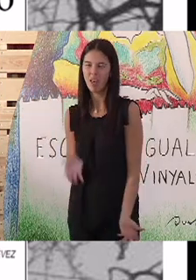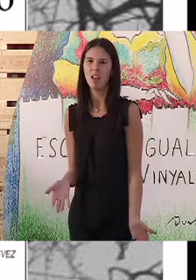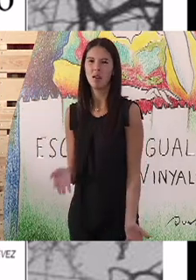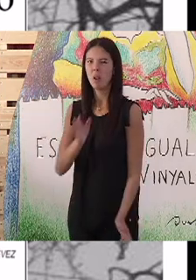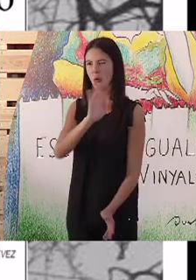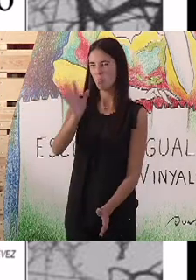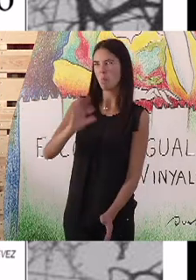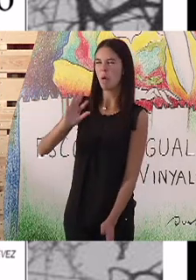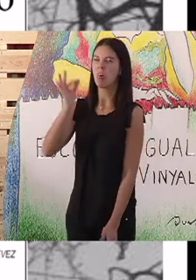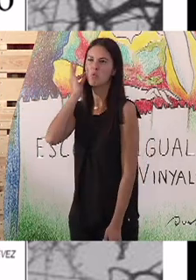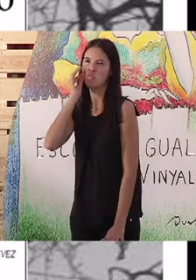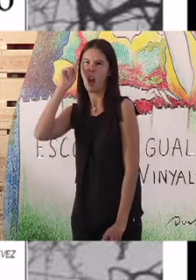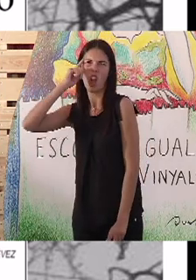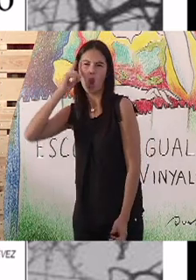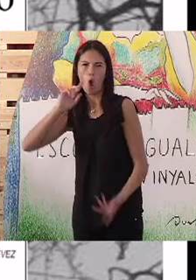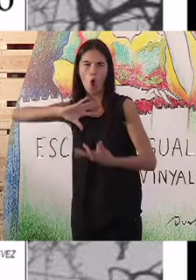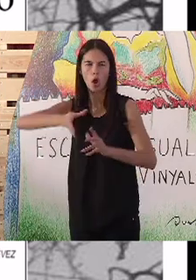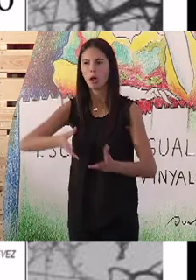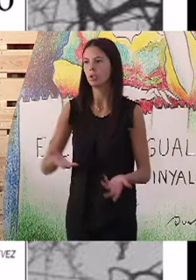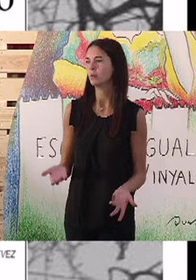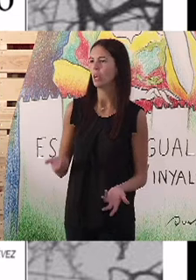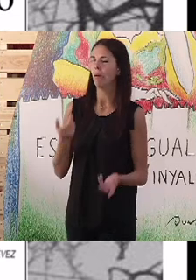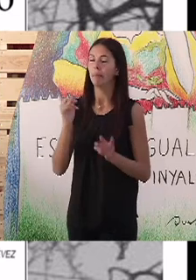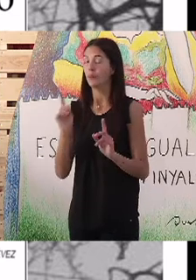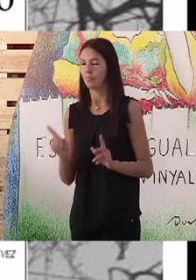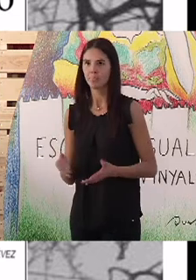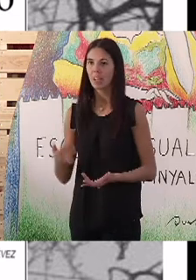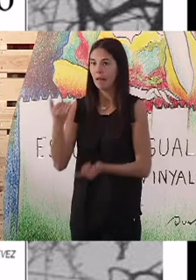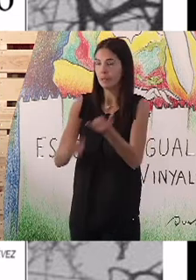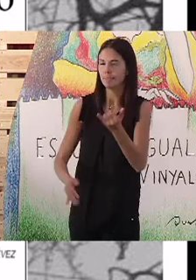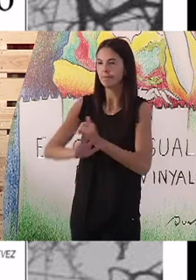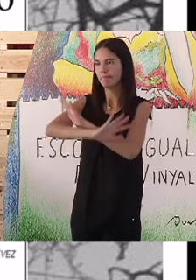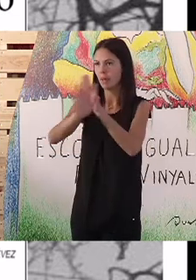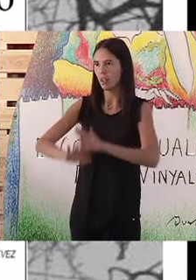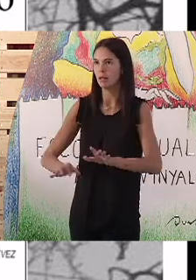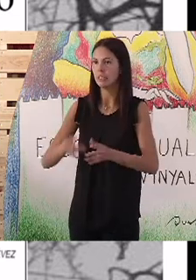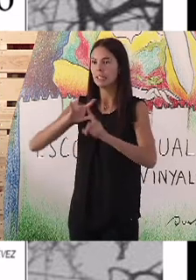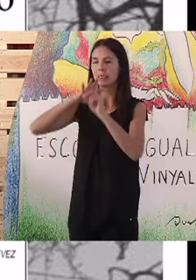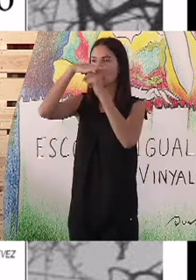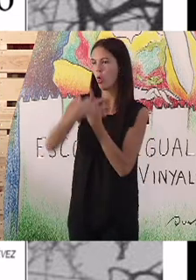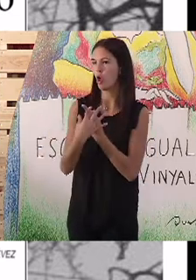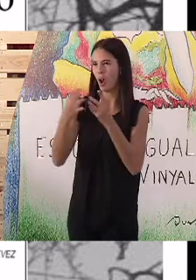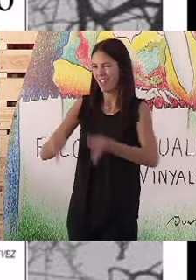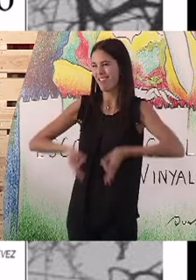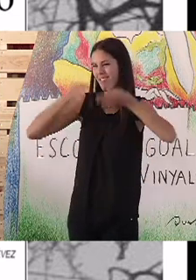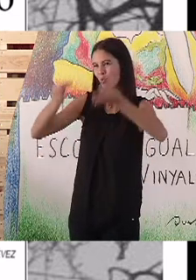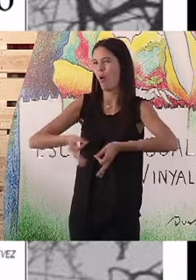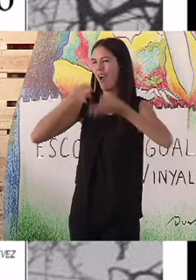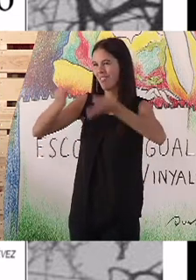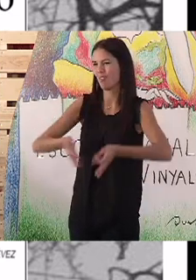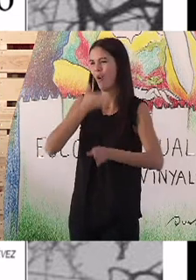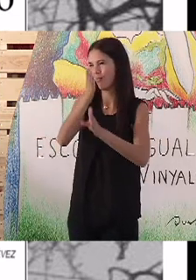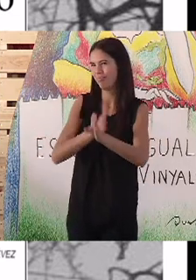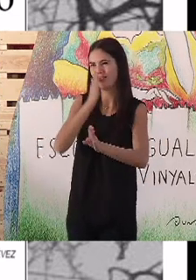mulleres locas, non? E, é dicir, se lle pasa algo, bueno, é que parece que estamos sempre reproducindo os mesmos esquemas